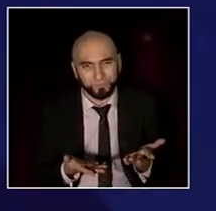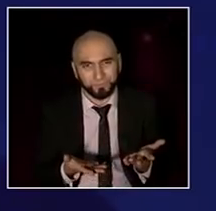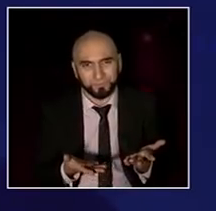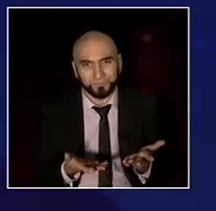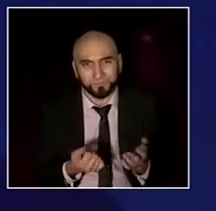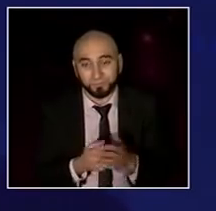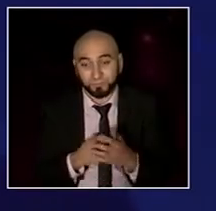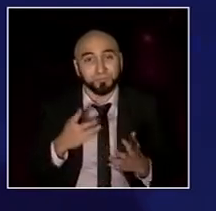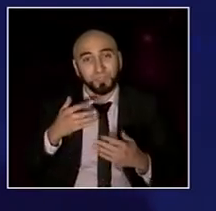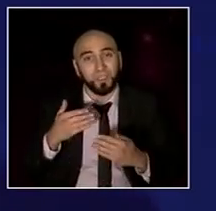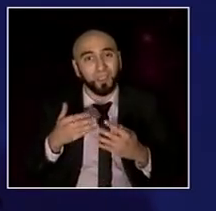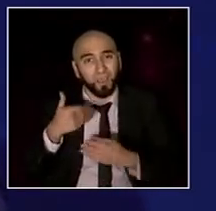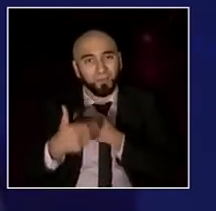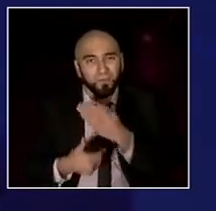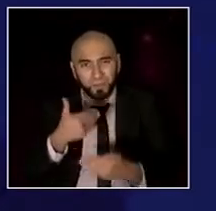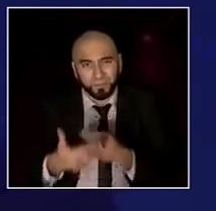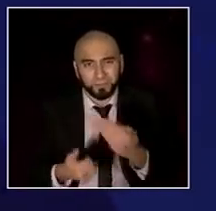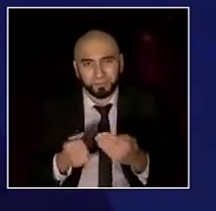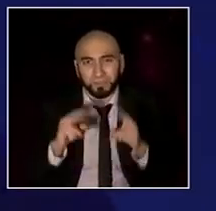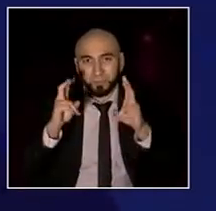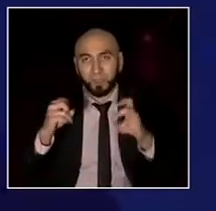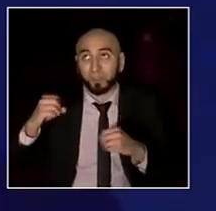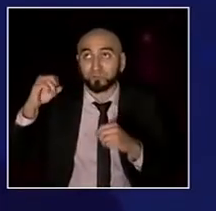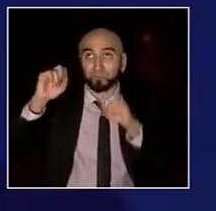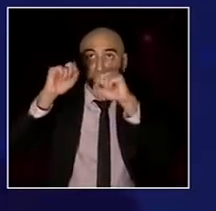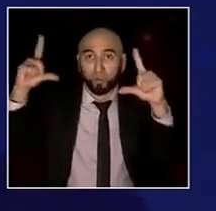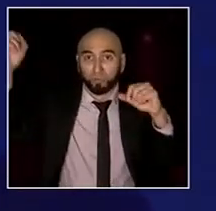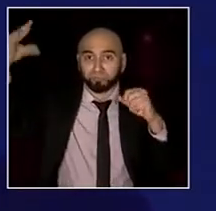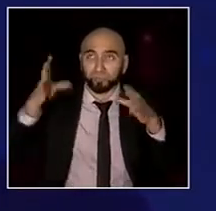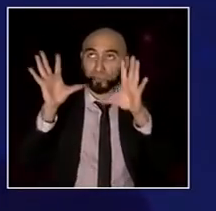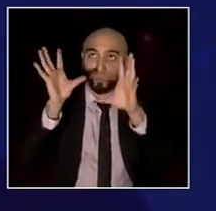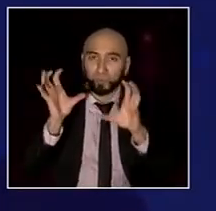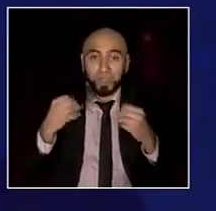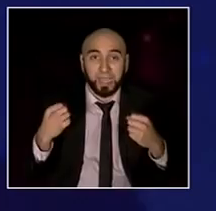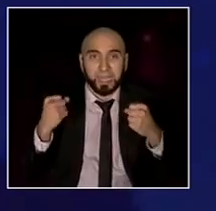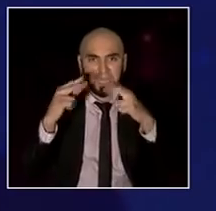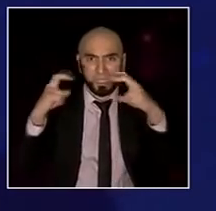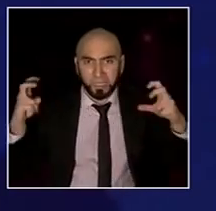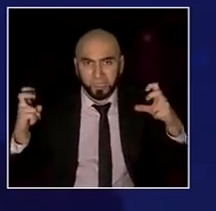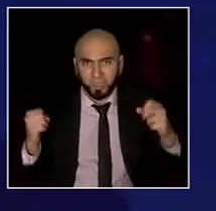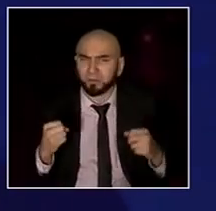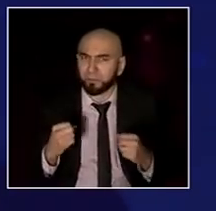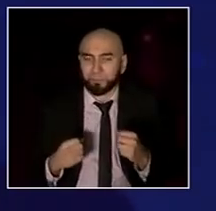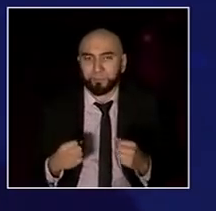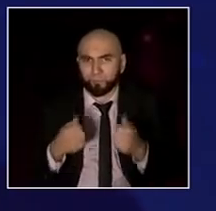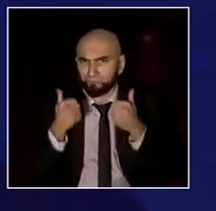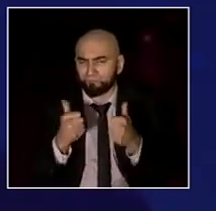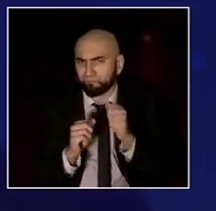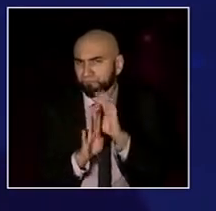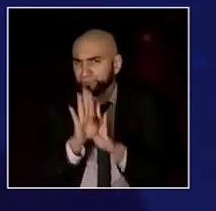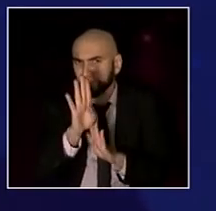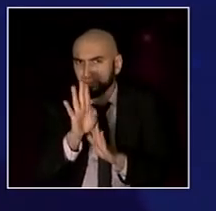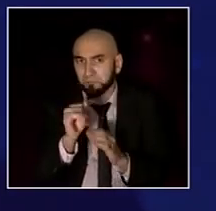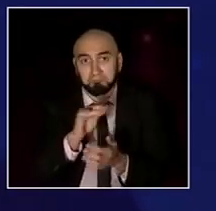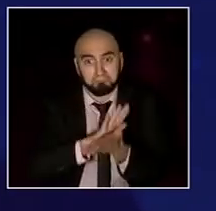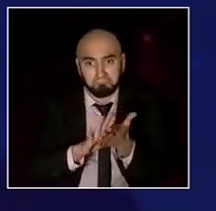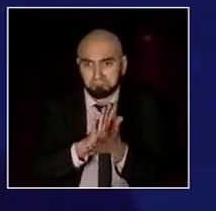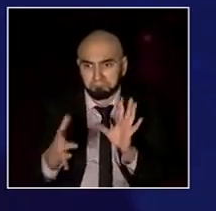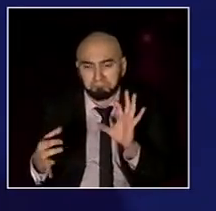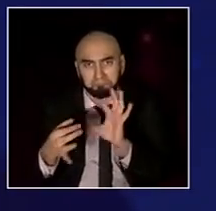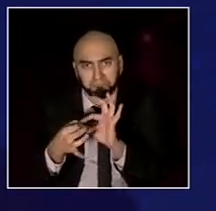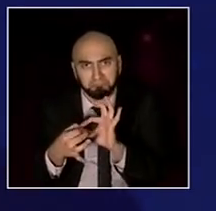El avance en energía solar, por ejemplo, donde tenemos enormes potencialidades, particularmente si se liga con la electromovilidad. Sin